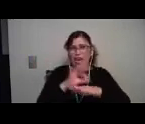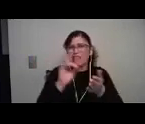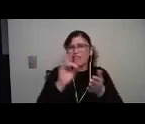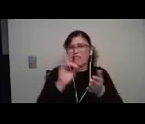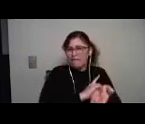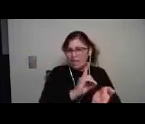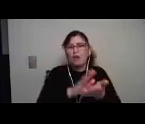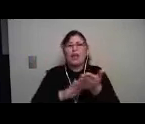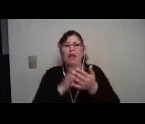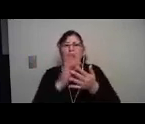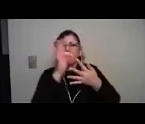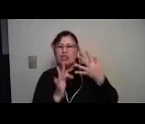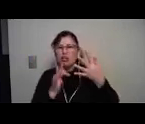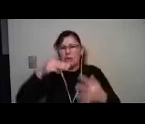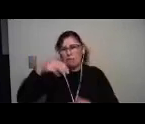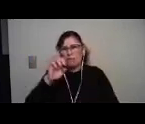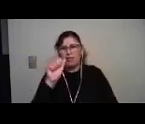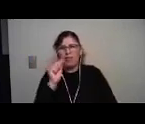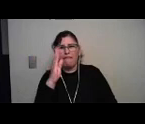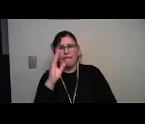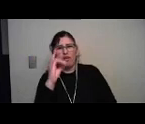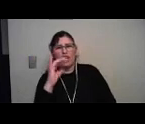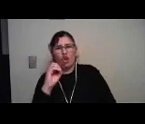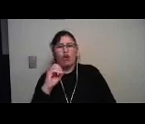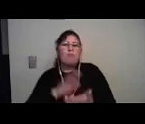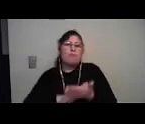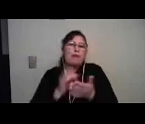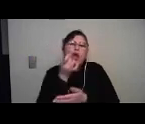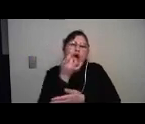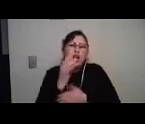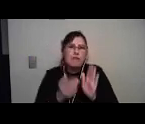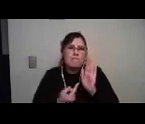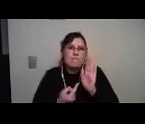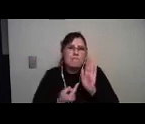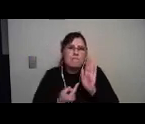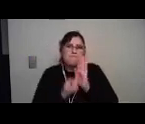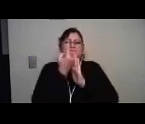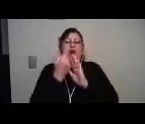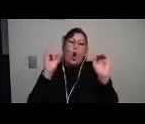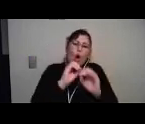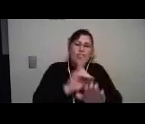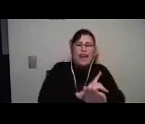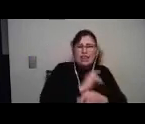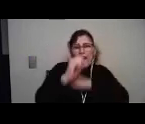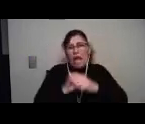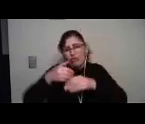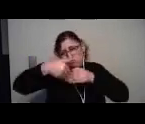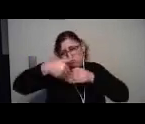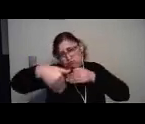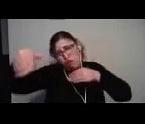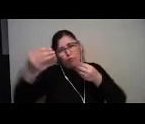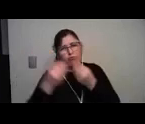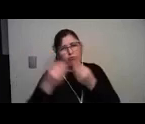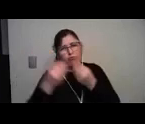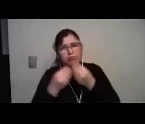como la glucosa elevada en la sangre, ¿cierto? O diabetes que ya ha sido prolongada en el tiempo, ya niveles anormales de